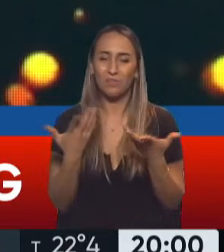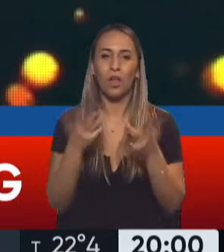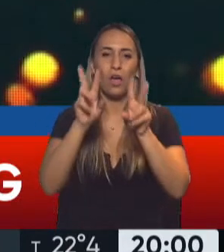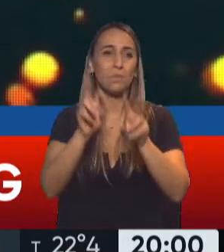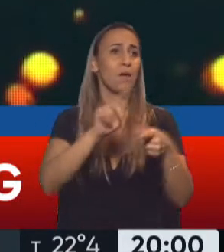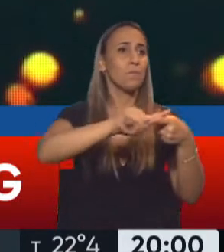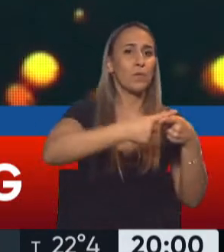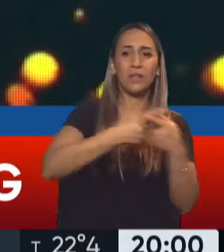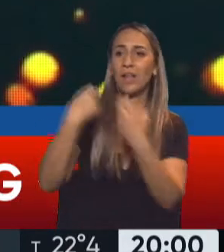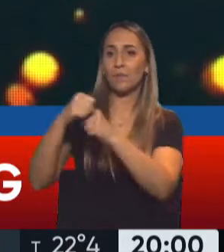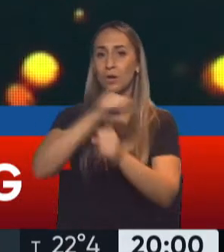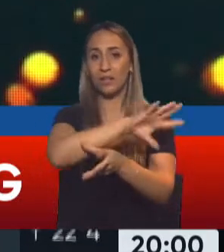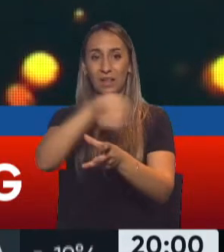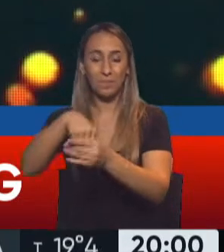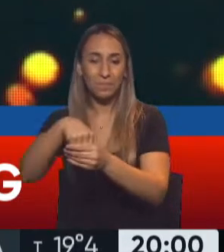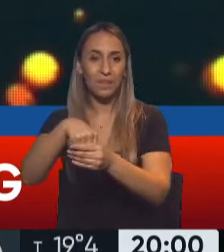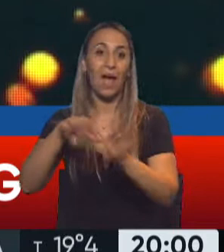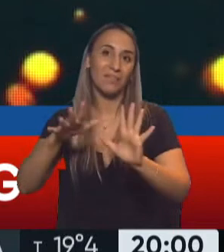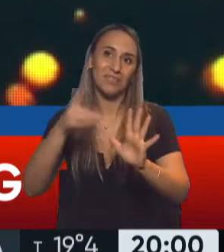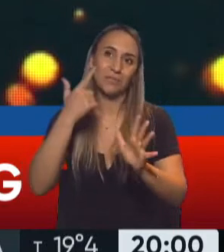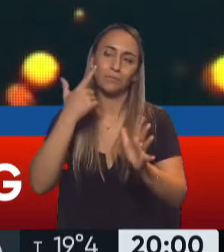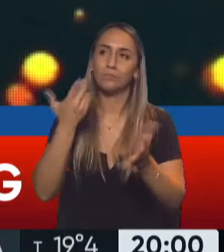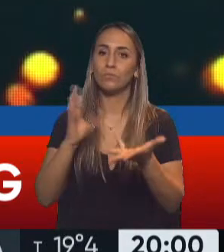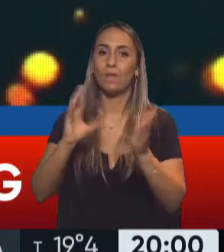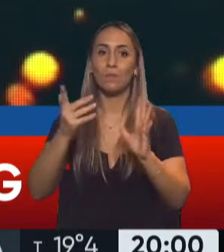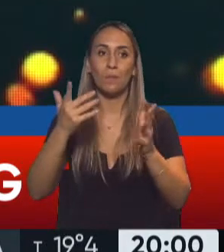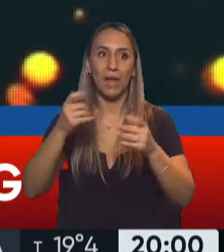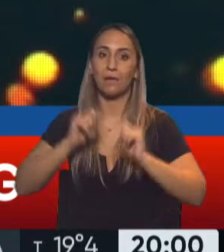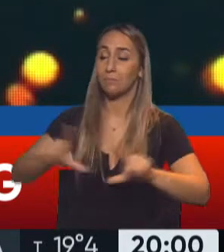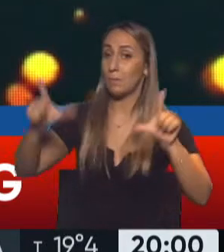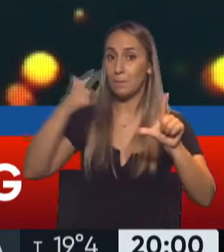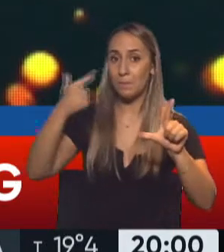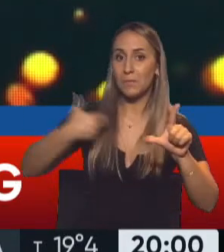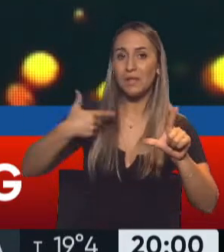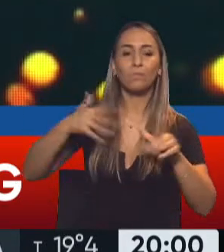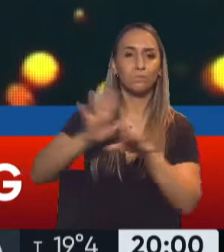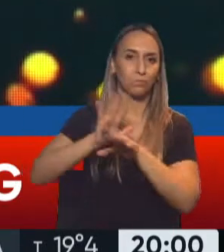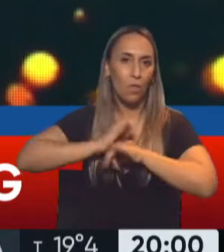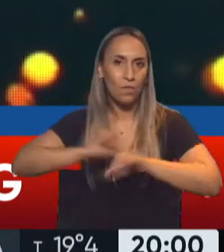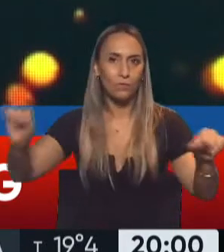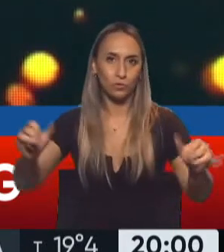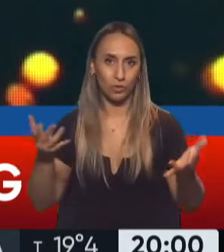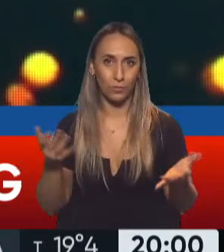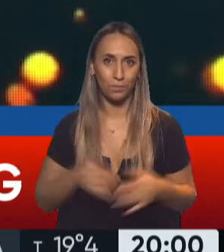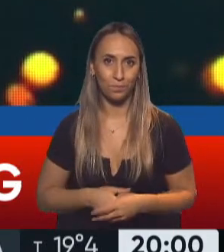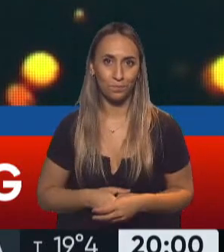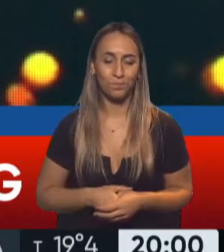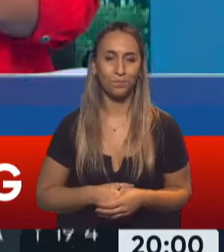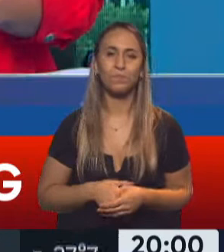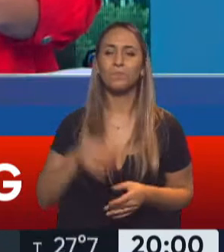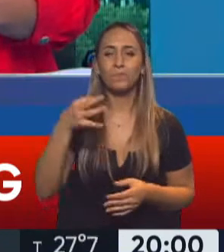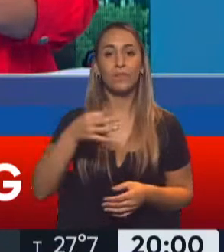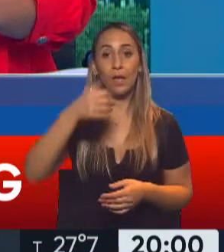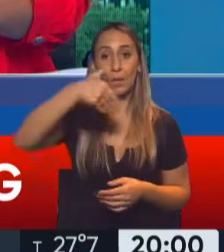es la mejor manera de que logren publicidad, que logren difusión, masividad, ¿no? Sí. ¿Sabes lo que contestó